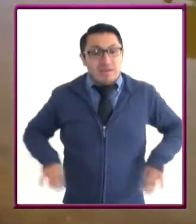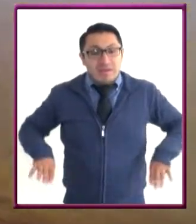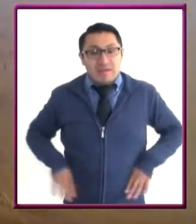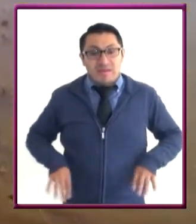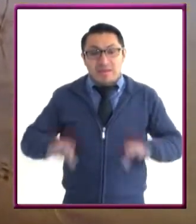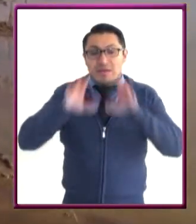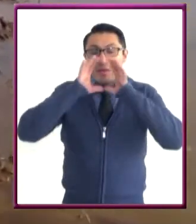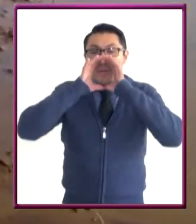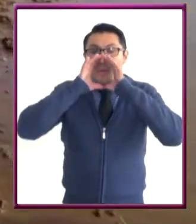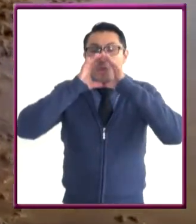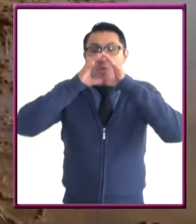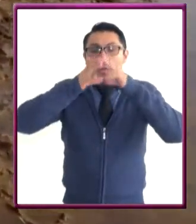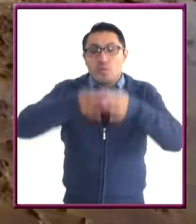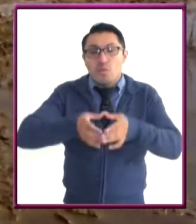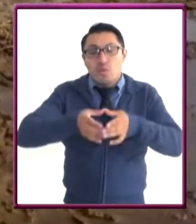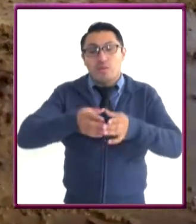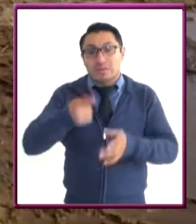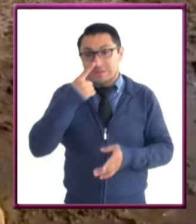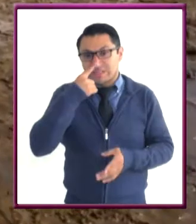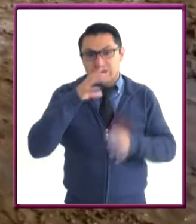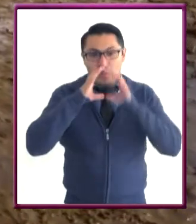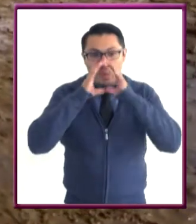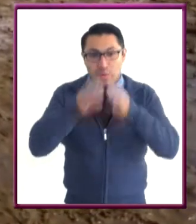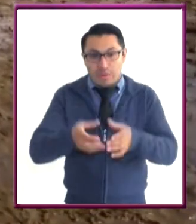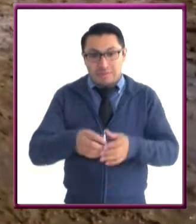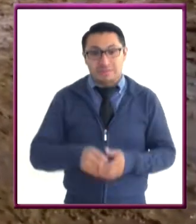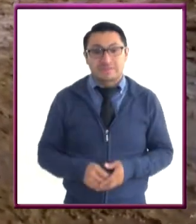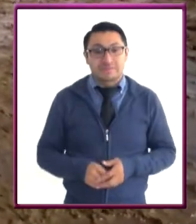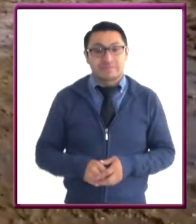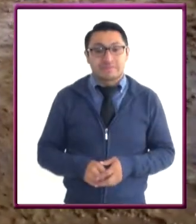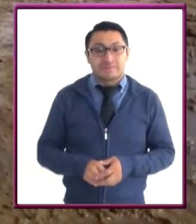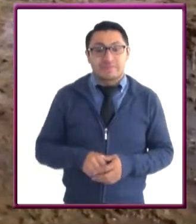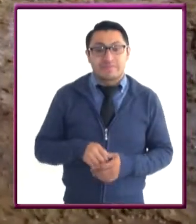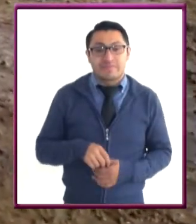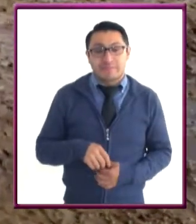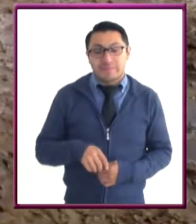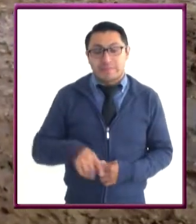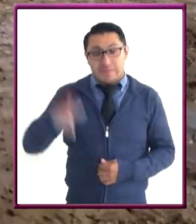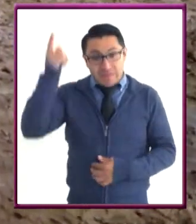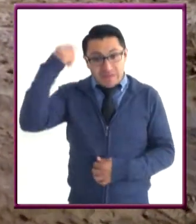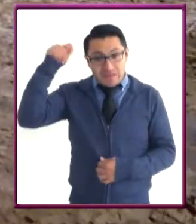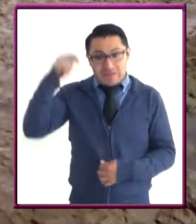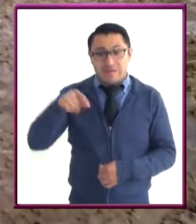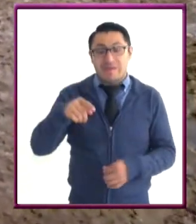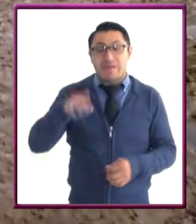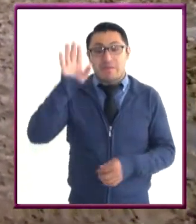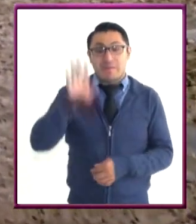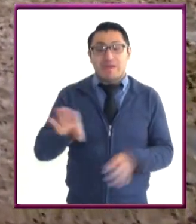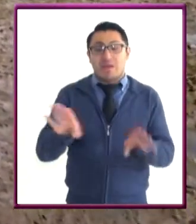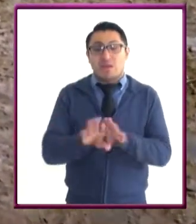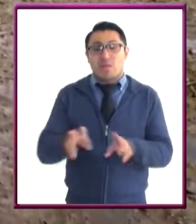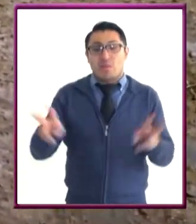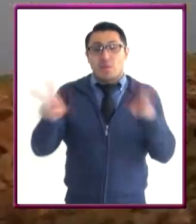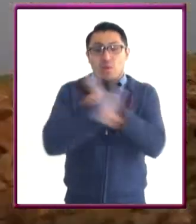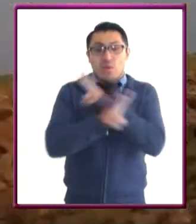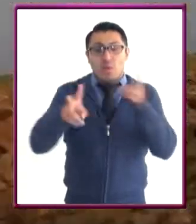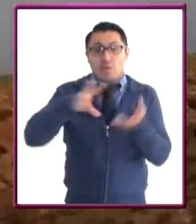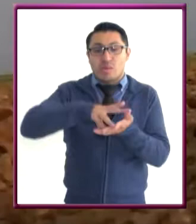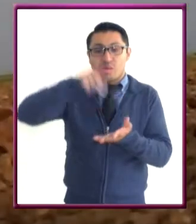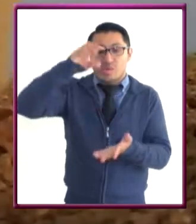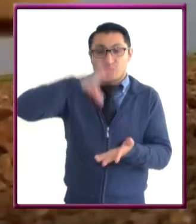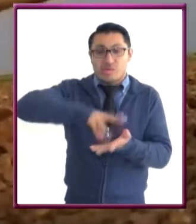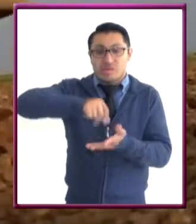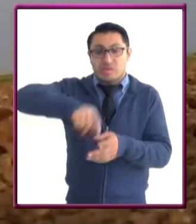significativa es la forma de su nariz. Las teorías sobre su función apuntan a que el saiga la utiliza para filtrar el polvo del aire durante